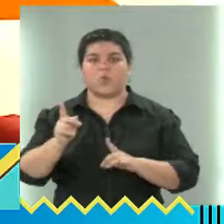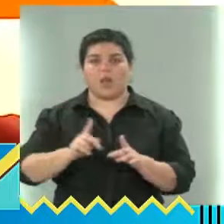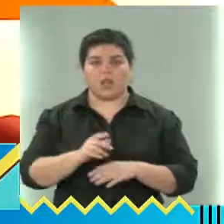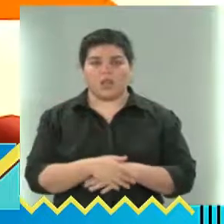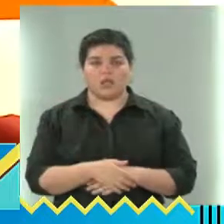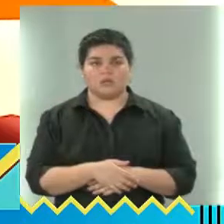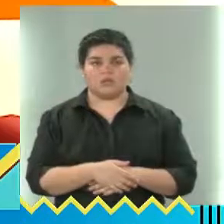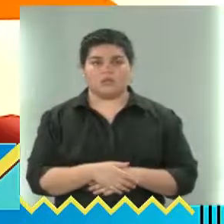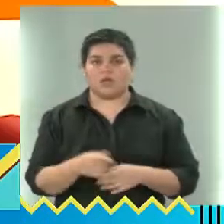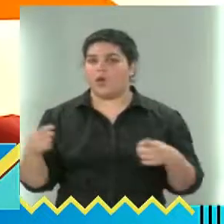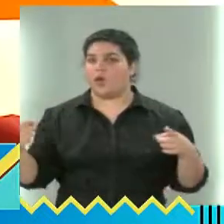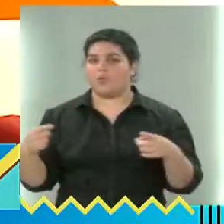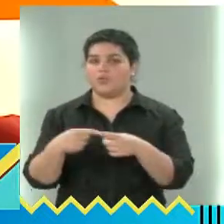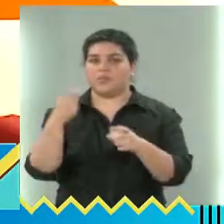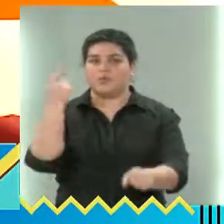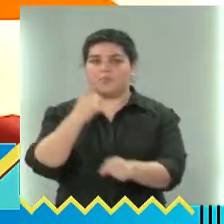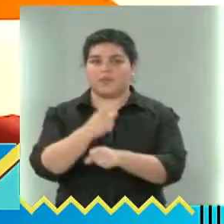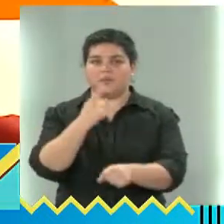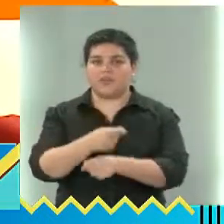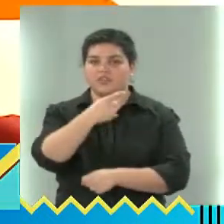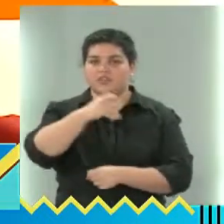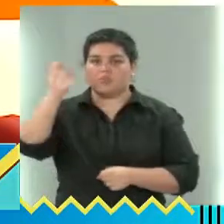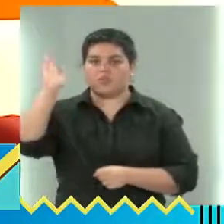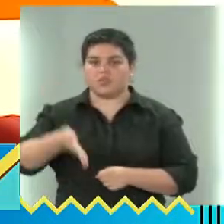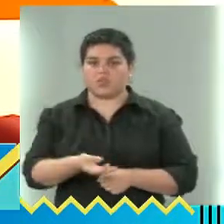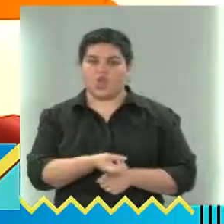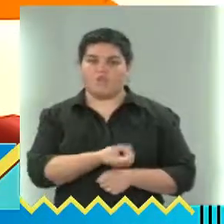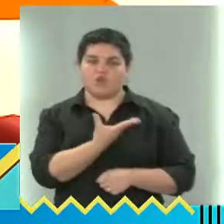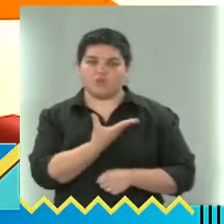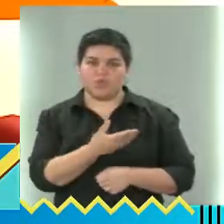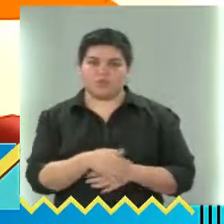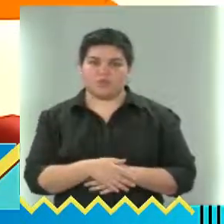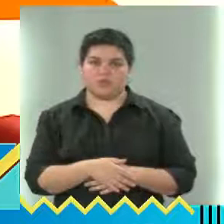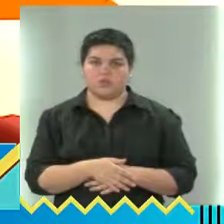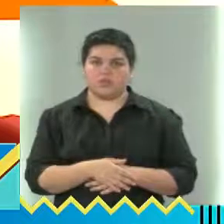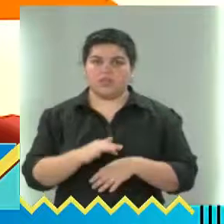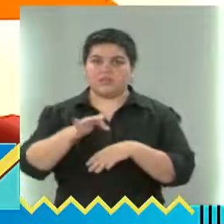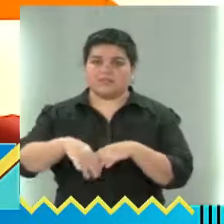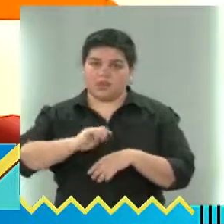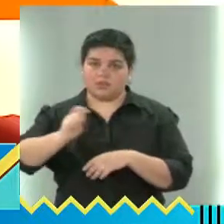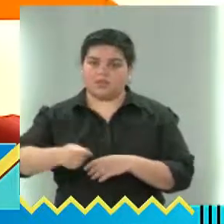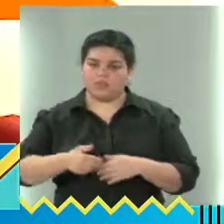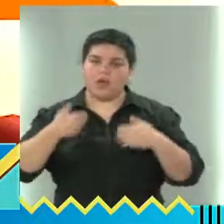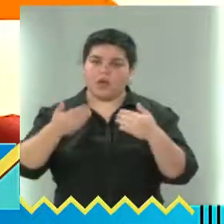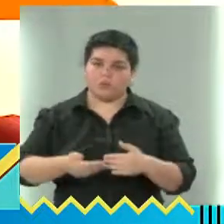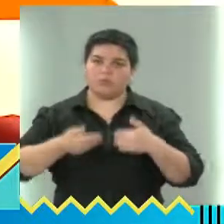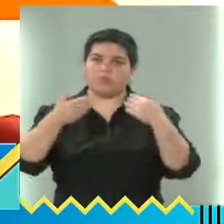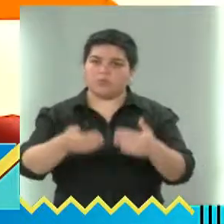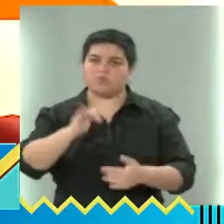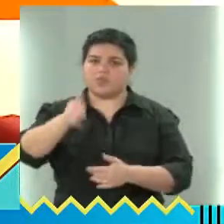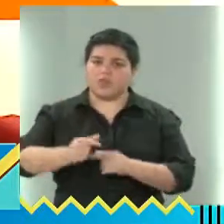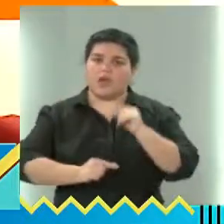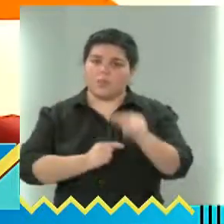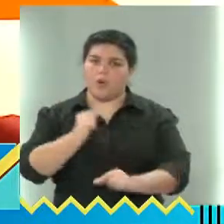como objetivo principal es llegar al 100% de la donación voluntaria, cueste lo que cueste. Venimos avanzando y venimos con, la verdad